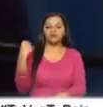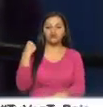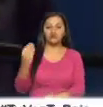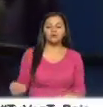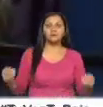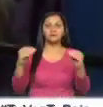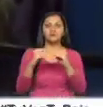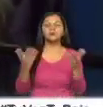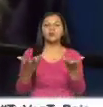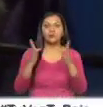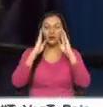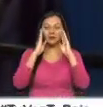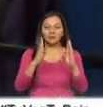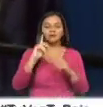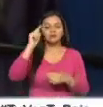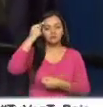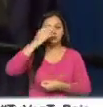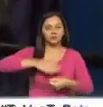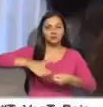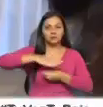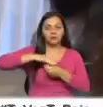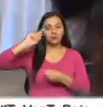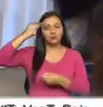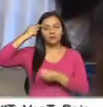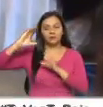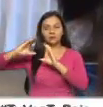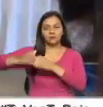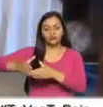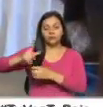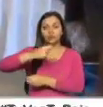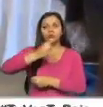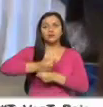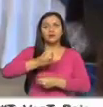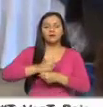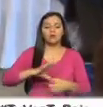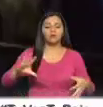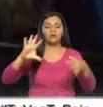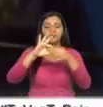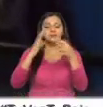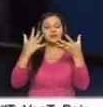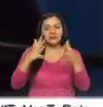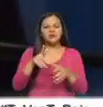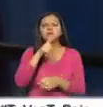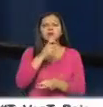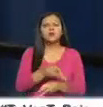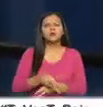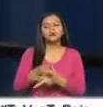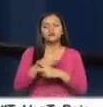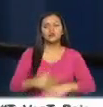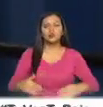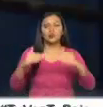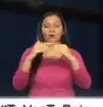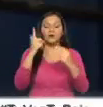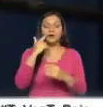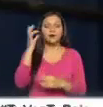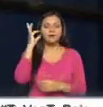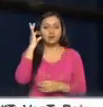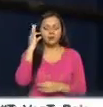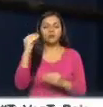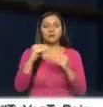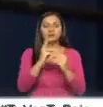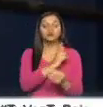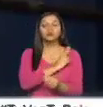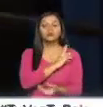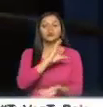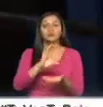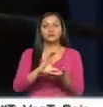primera alerta que atendimos como Estado y como gobierno. Este trabajo conjunto realizado por el Consejo para la Igualdad de Género, la Universidad